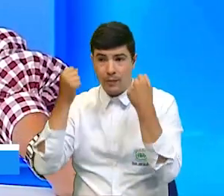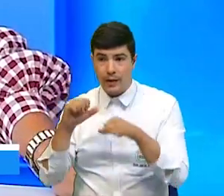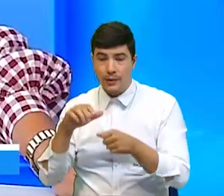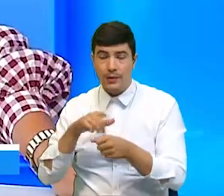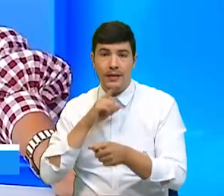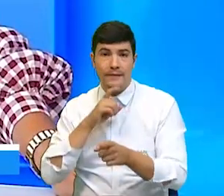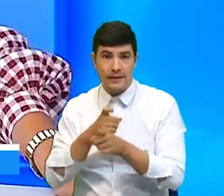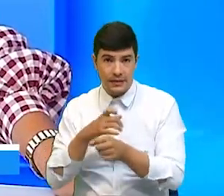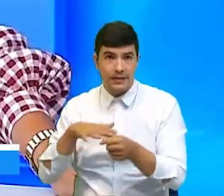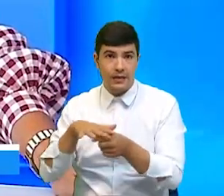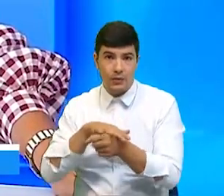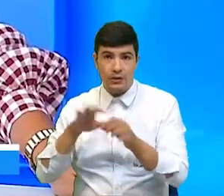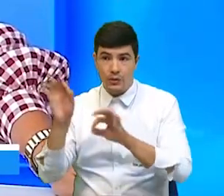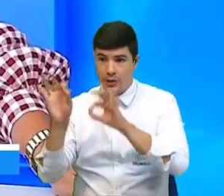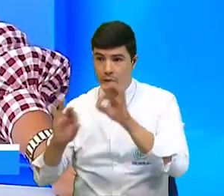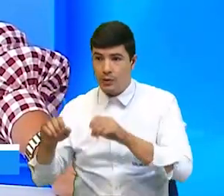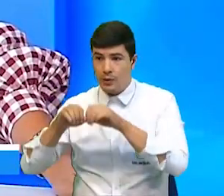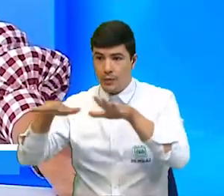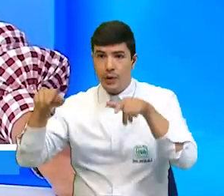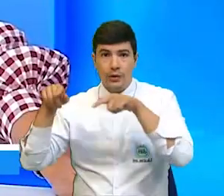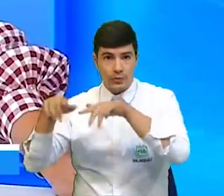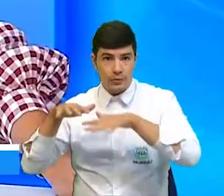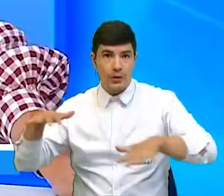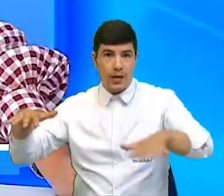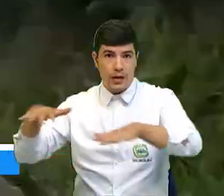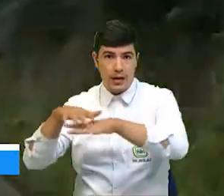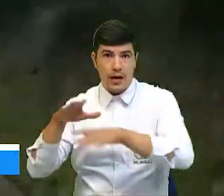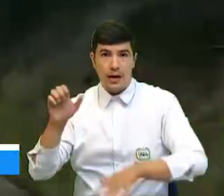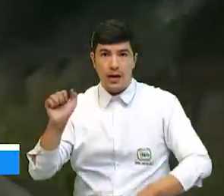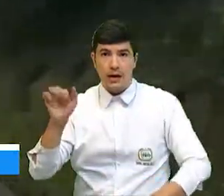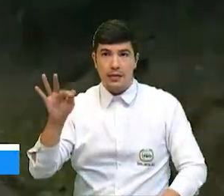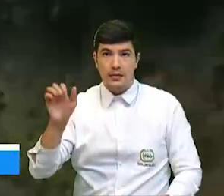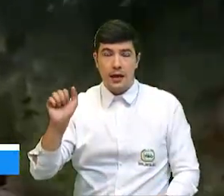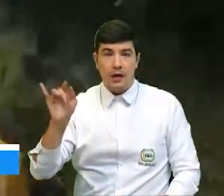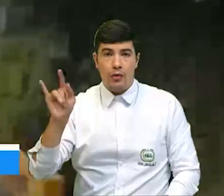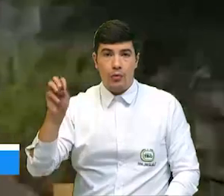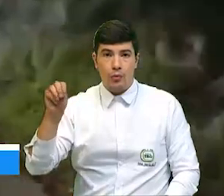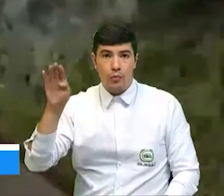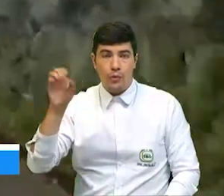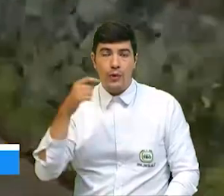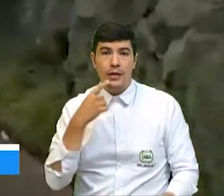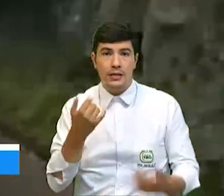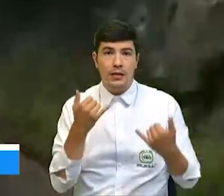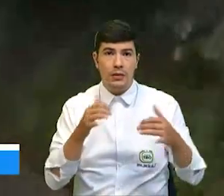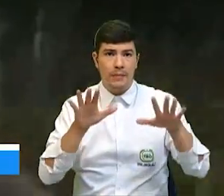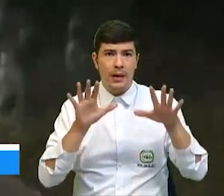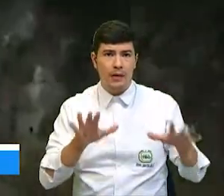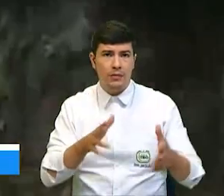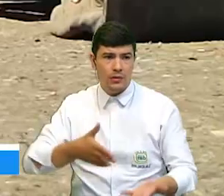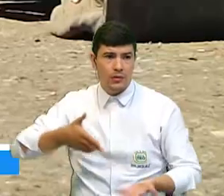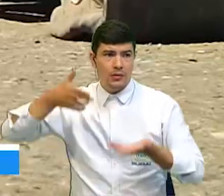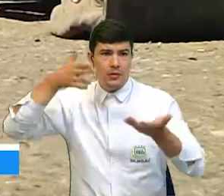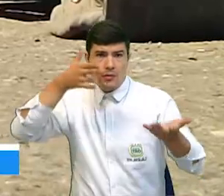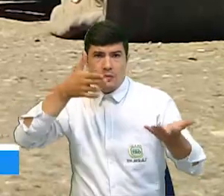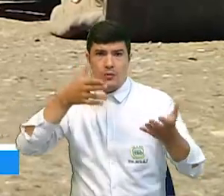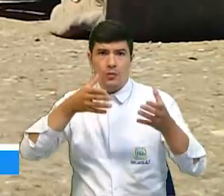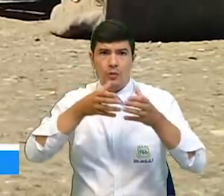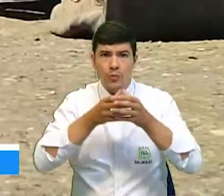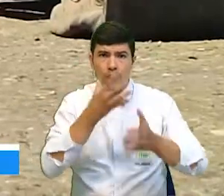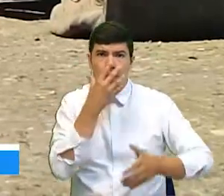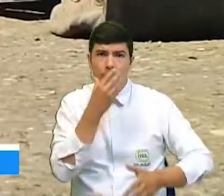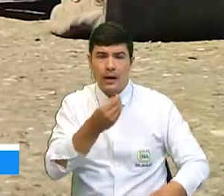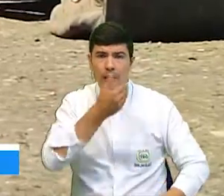atraviesa la región, especialmente en la zona del Catatumbo. El anuncio de un posible paro armado en norte de Santander por parte de la guerrilla